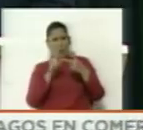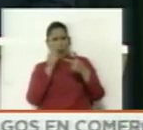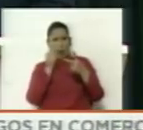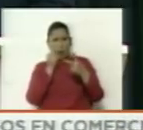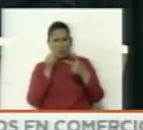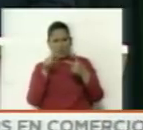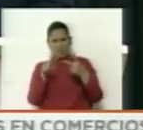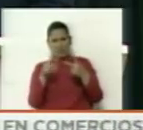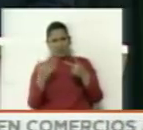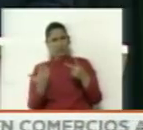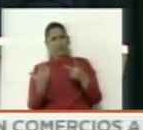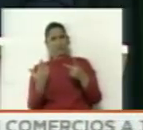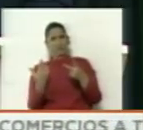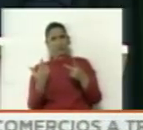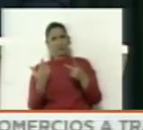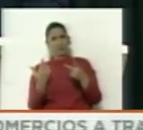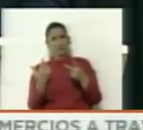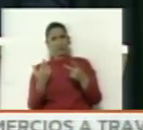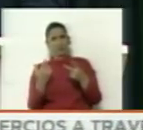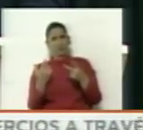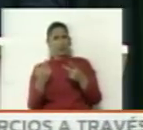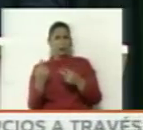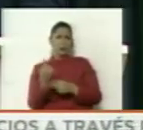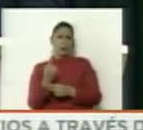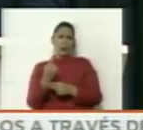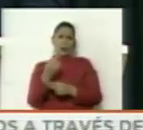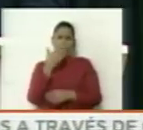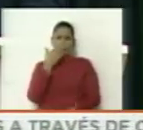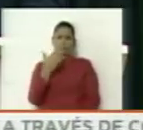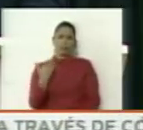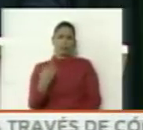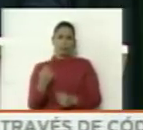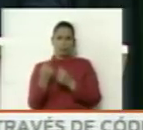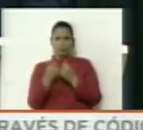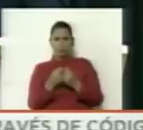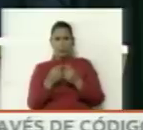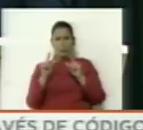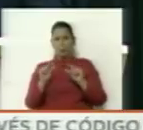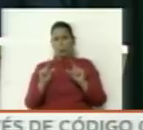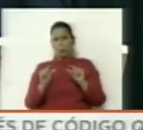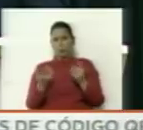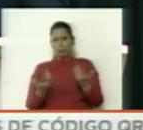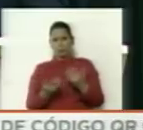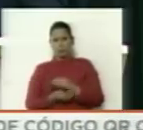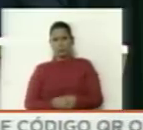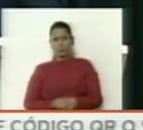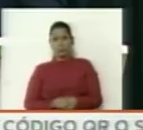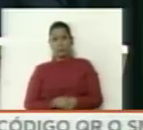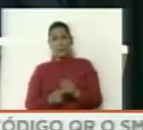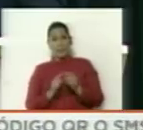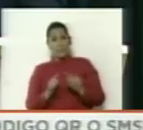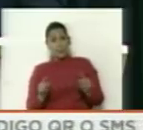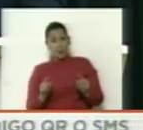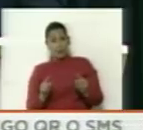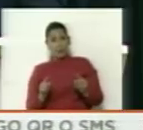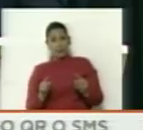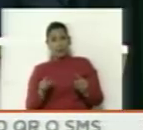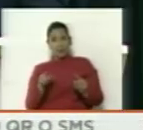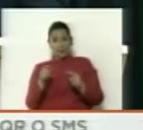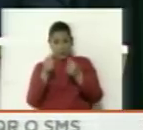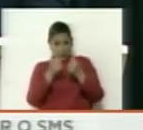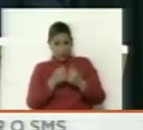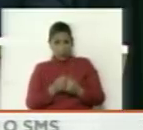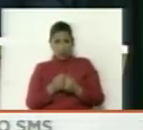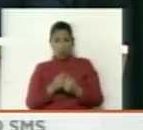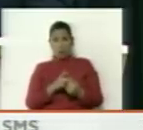Eso es el sencillo. Claro, es un sencillo repulsivo,